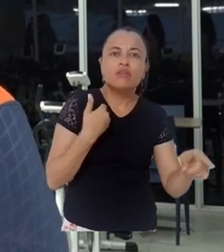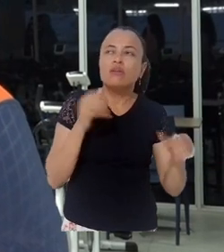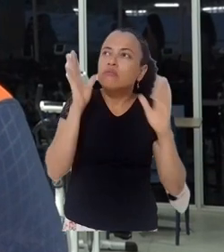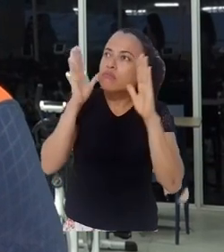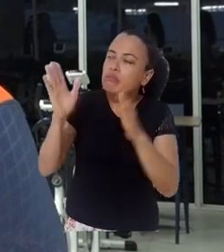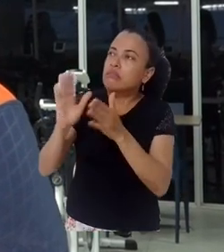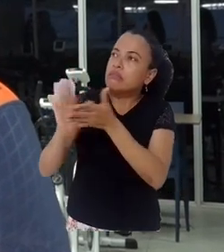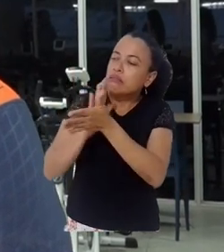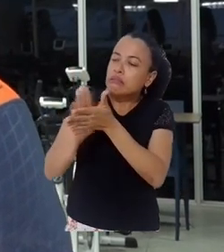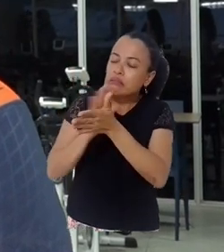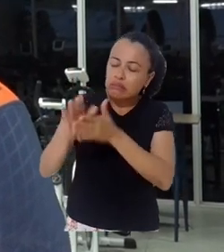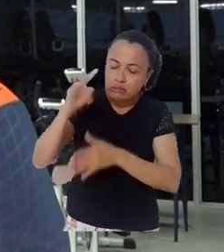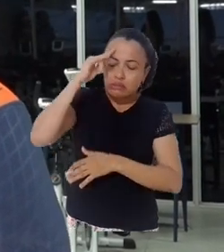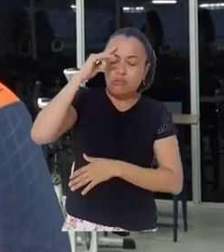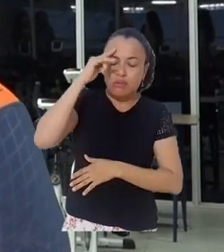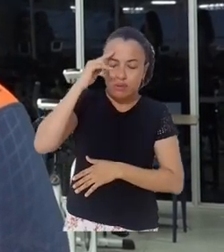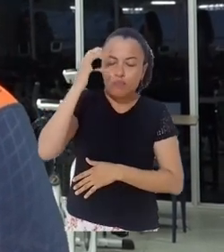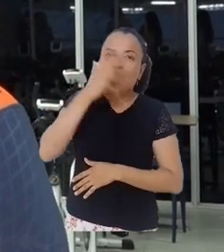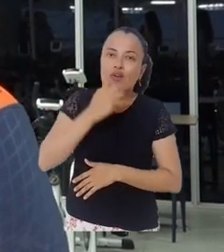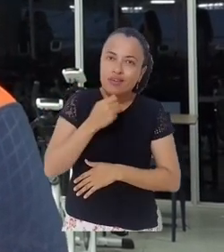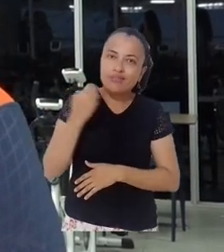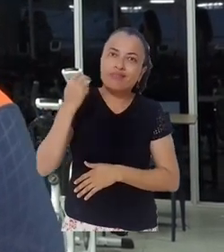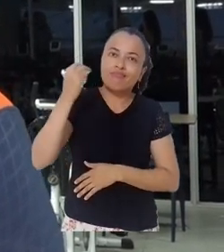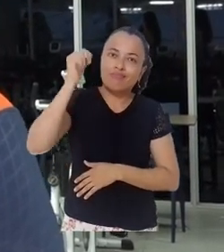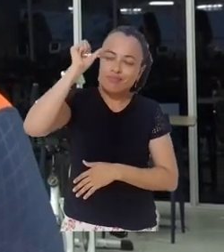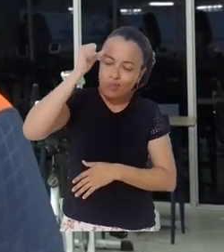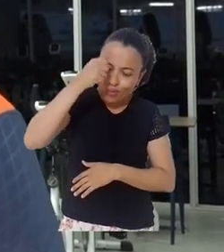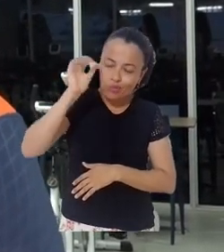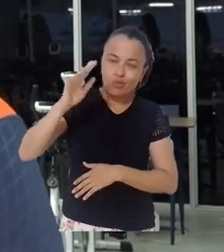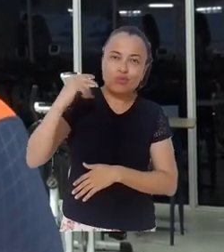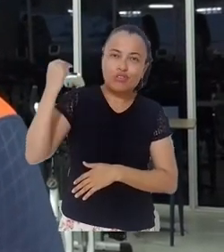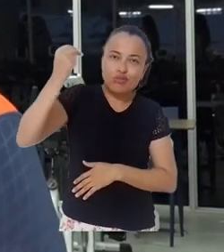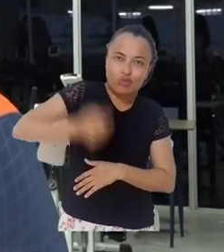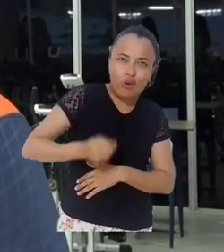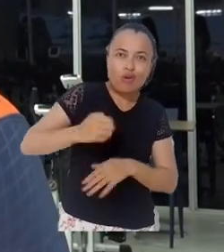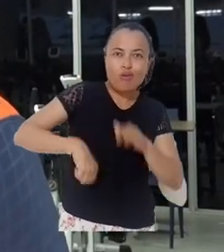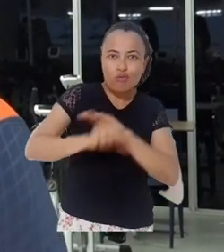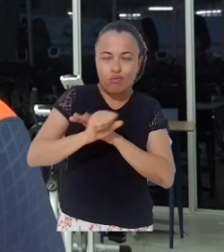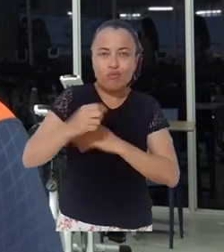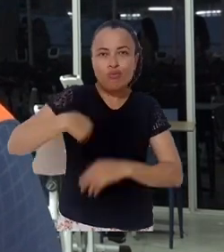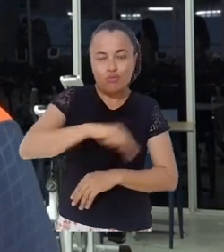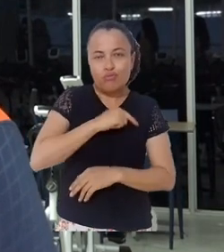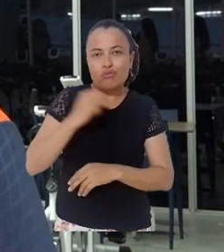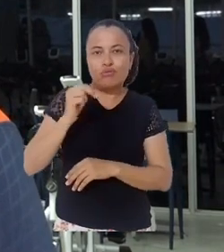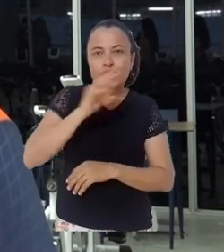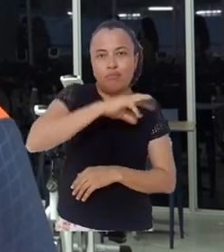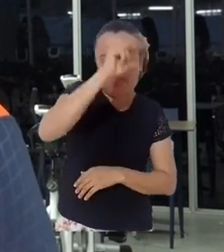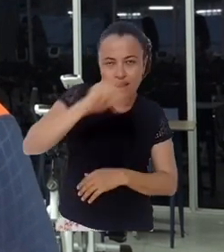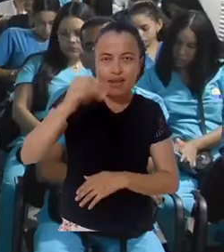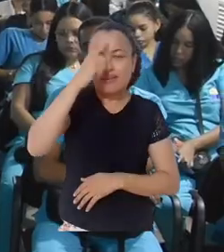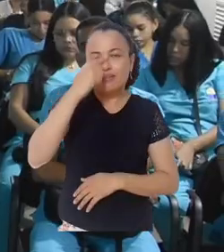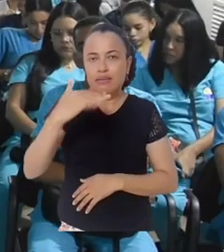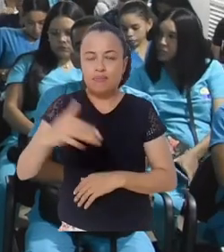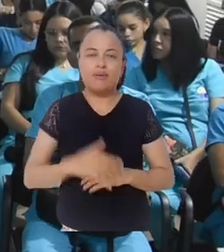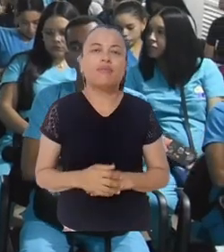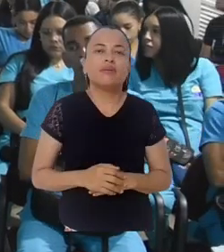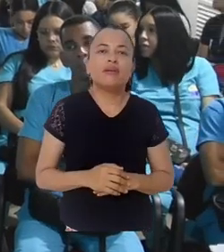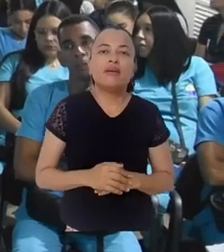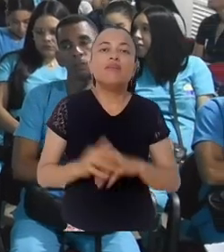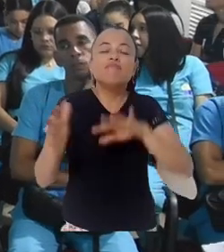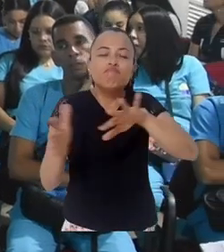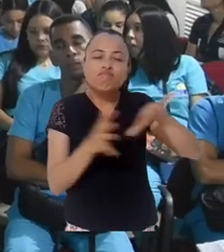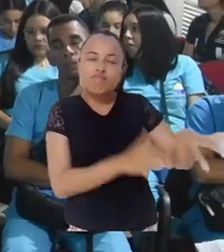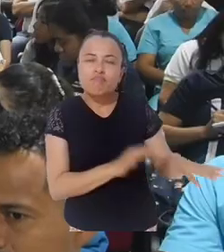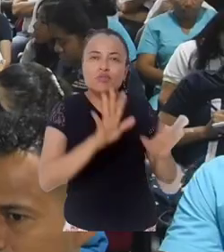escucharon y creo que se llevaron hoy un lindo recuerdo de la historia del fútbol nuestro, del Magdalena y obviamente de Santa Marta. Por otra parte,